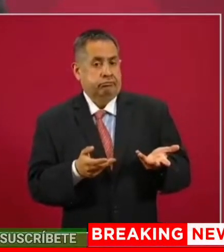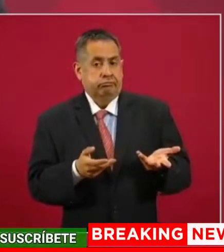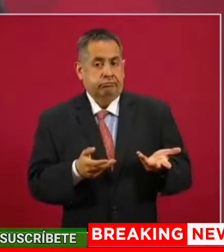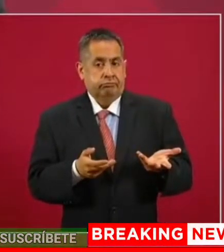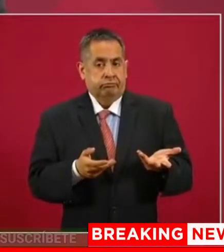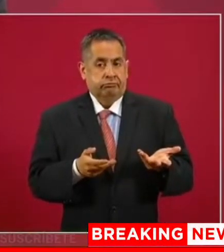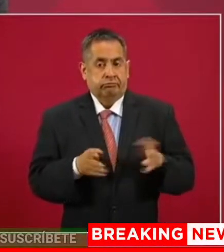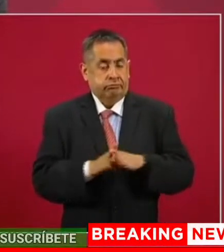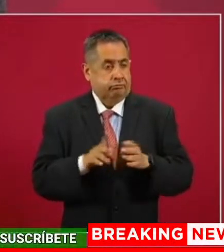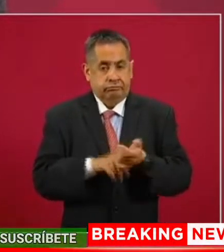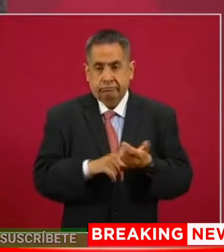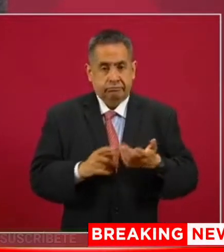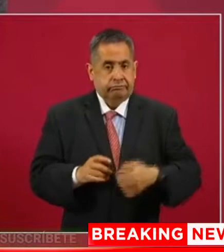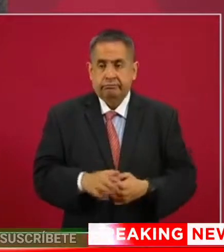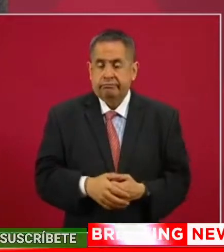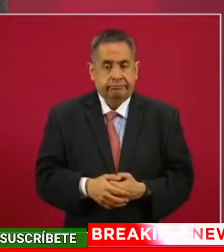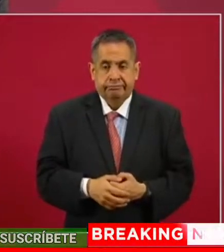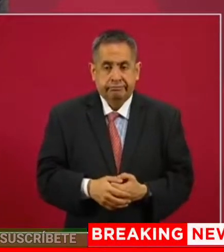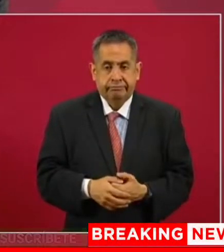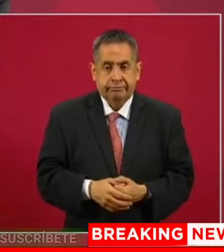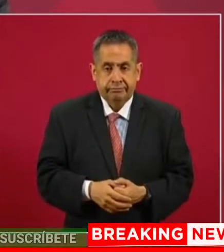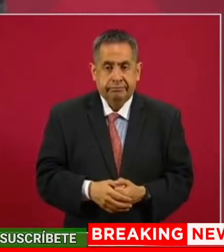Y la verdad,